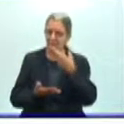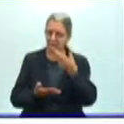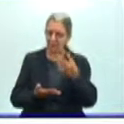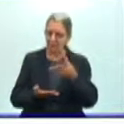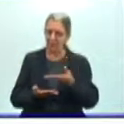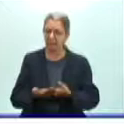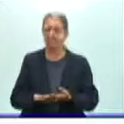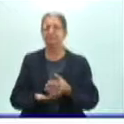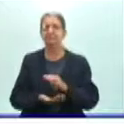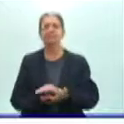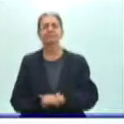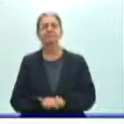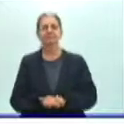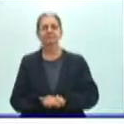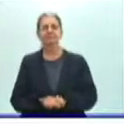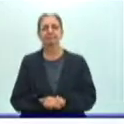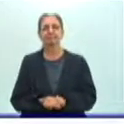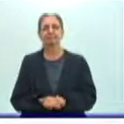respuesta.